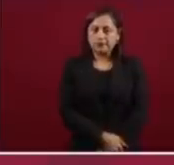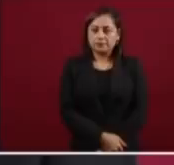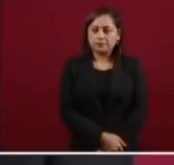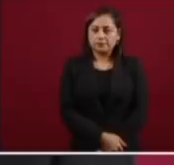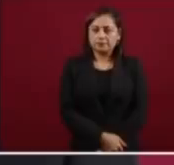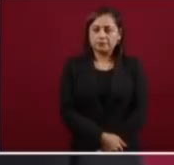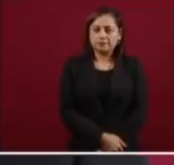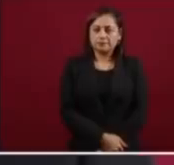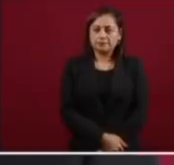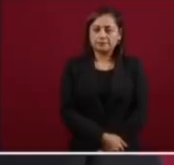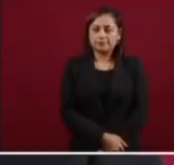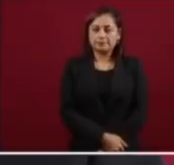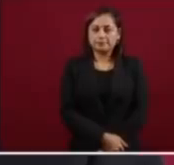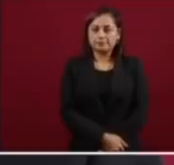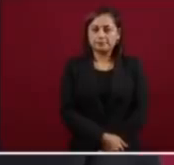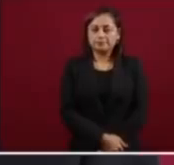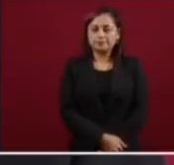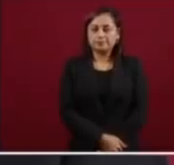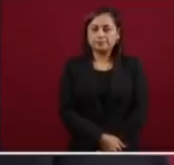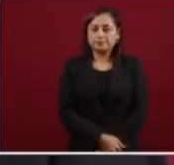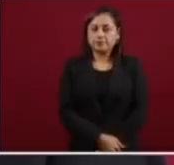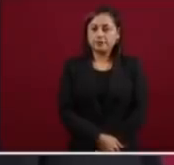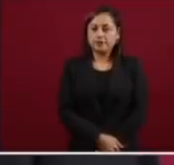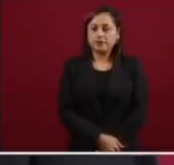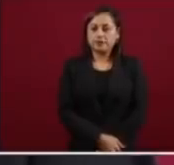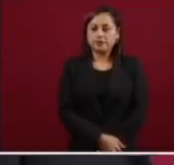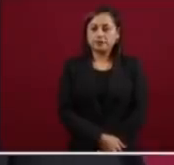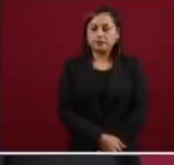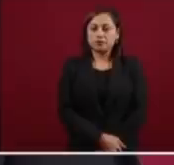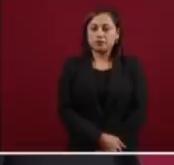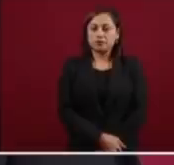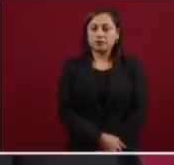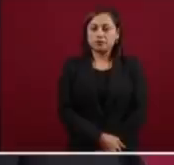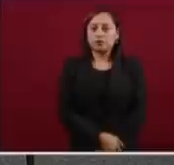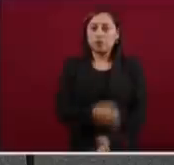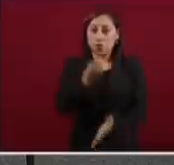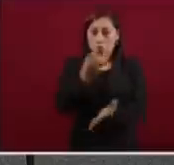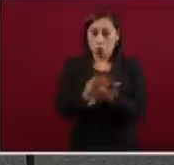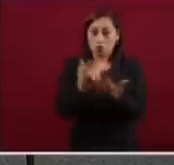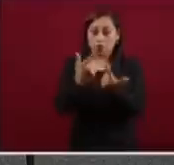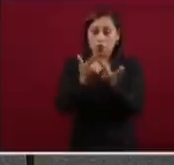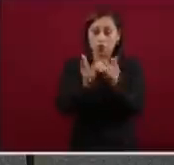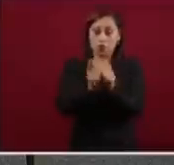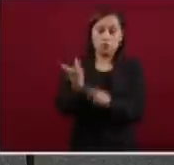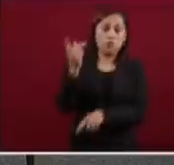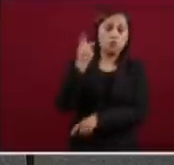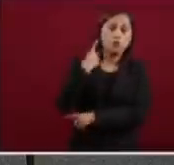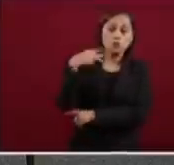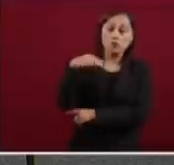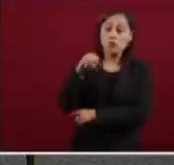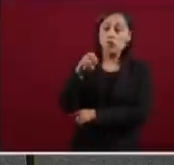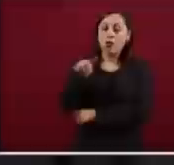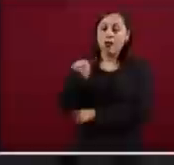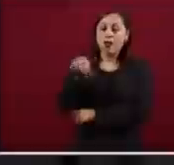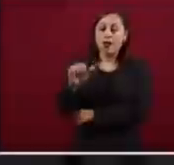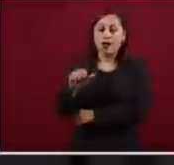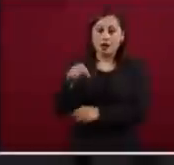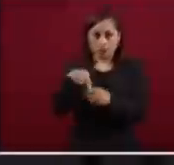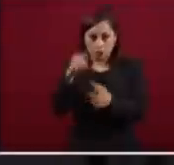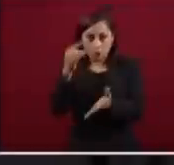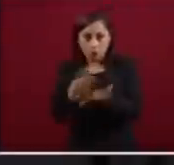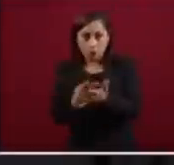y que les puedo decir no sólo a los militantes de morena a todos los militantes ya todos los ciudadanos